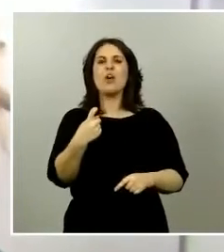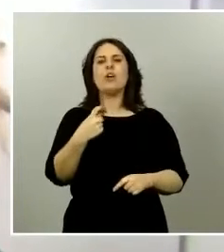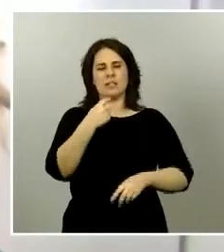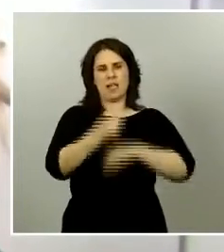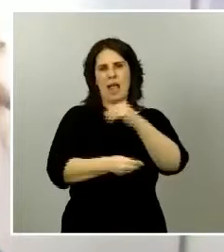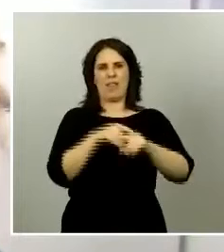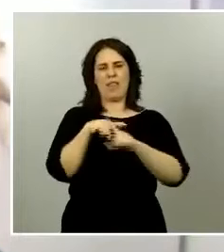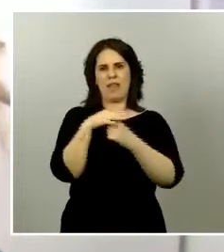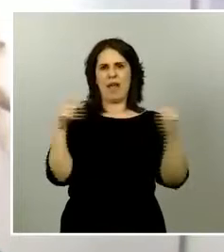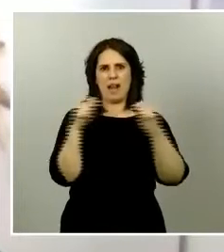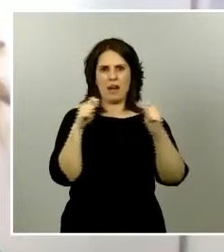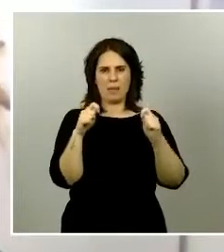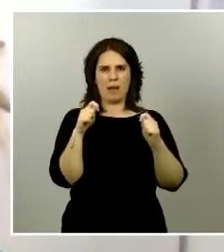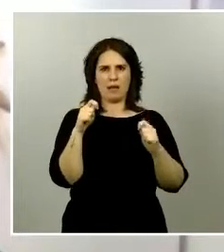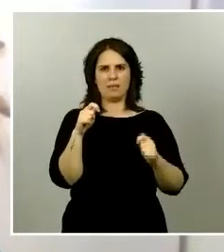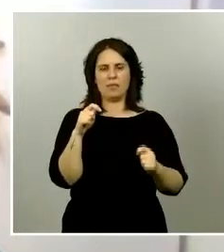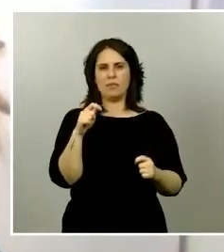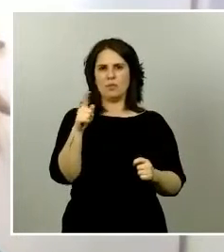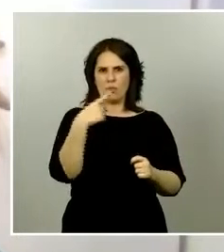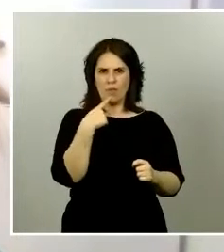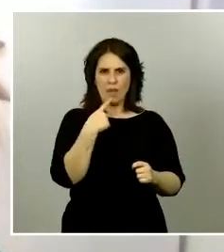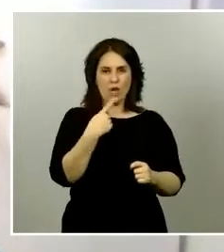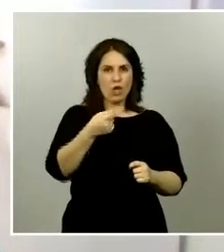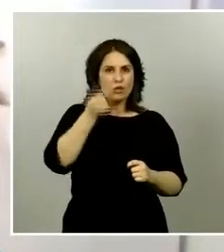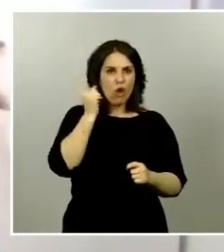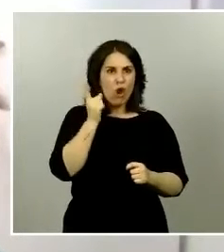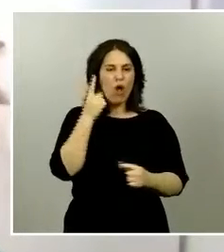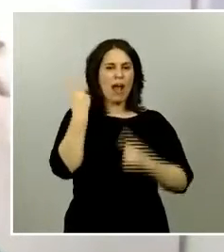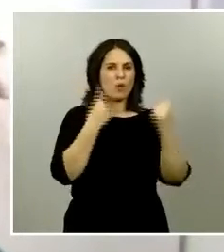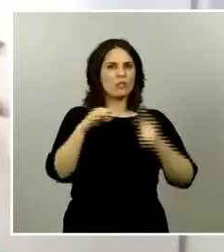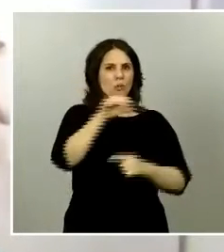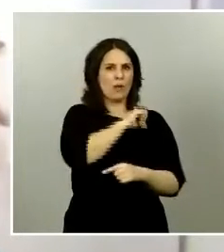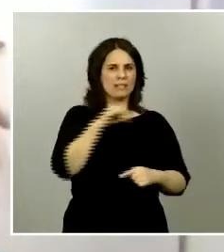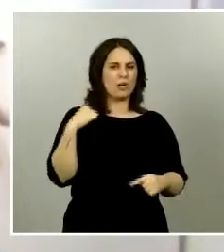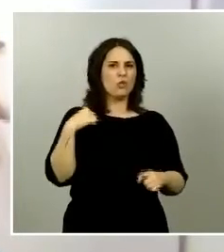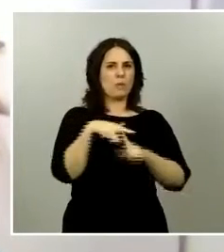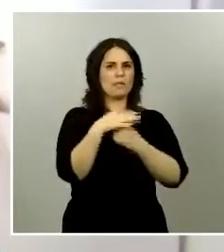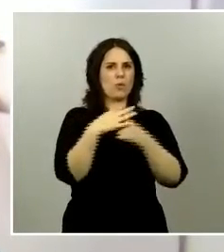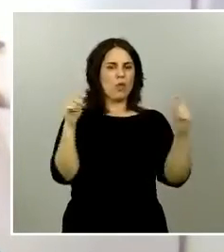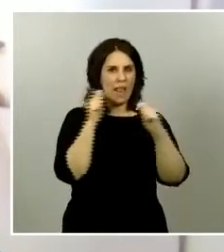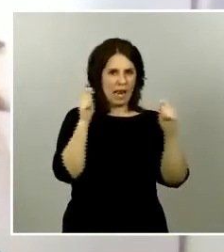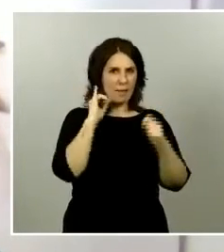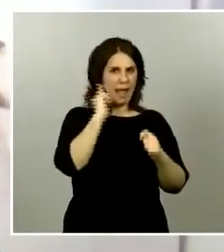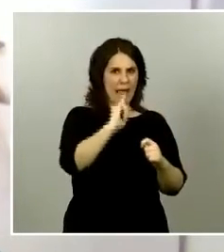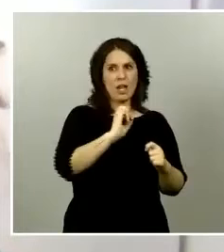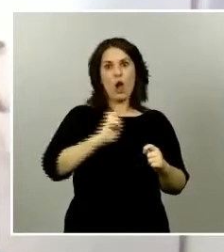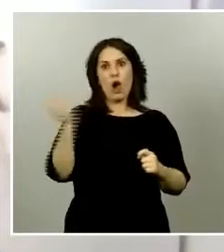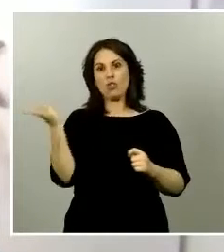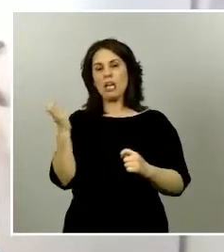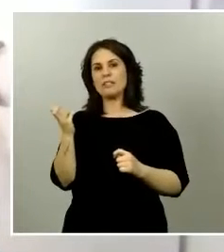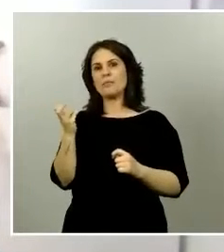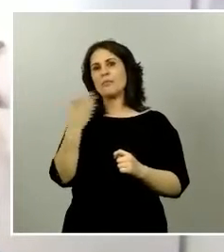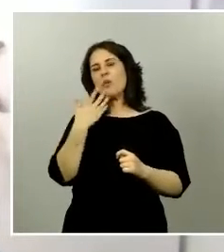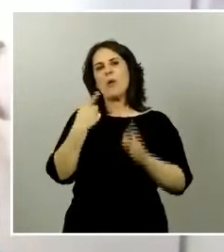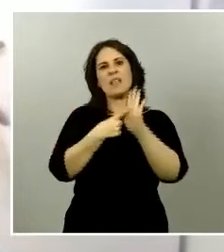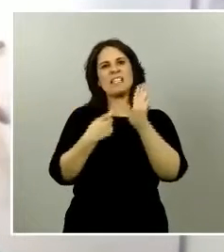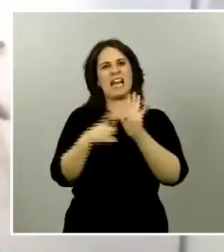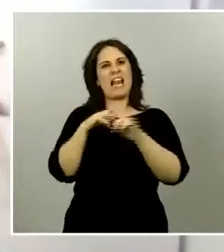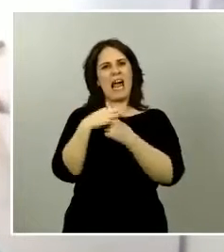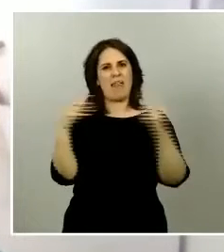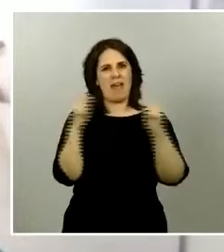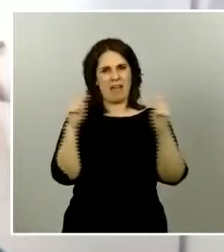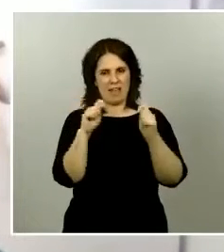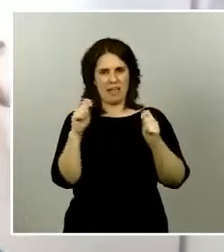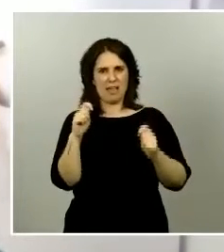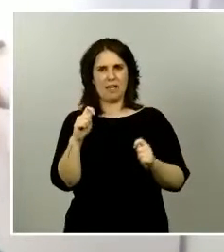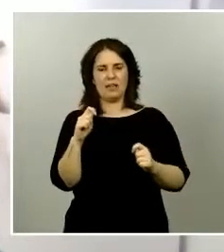alarma se aplique allá donde sea necesario. No sé si con esto nos quieren decir que el decreto de alarma solo operará en algunas comunidades autónomas y comenzará